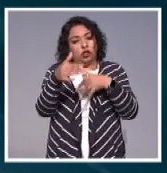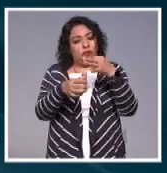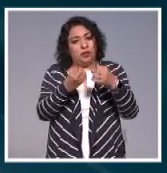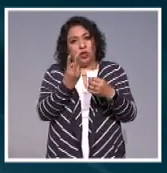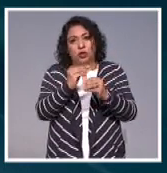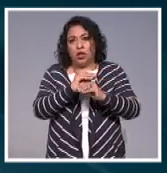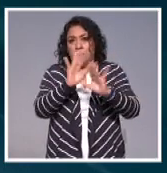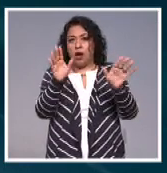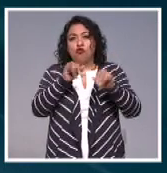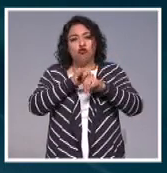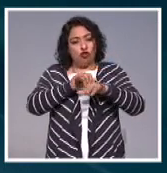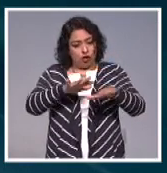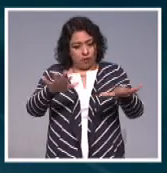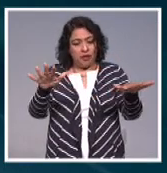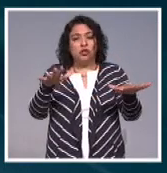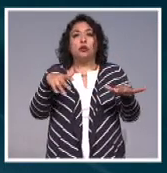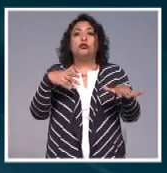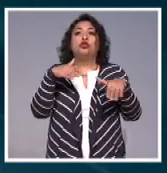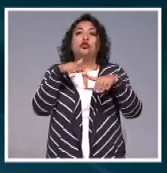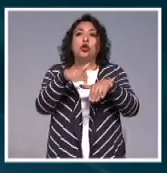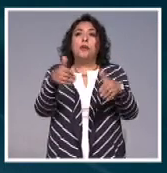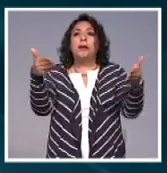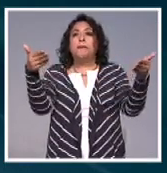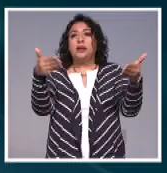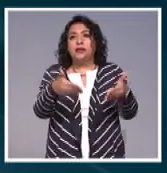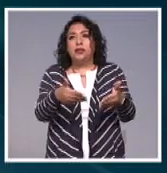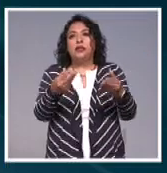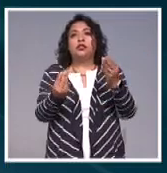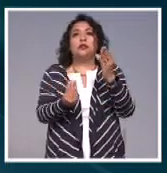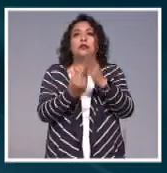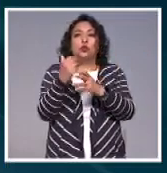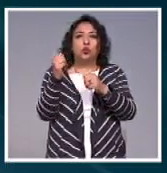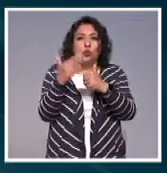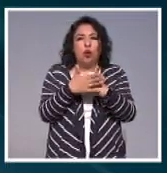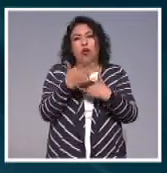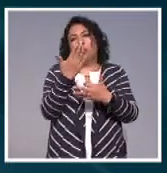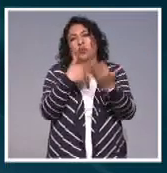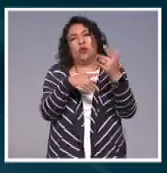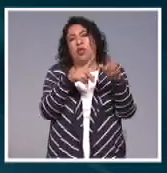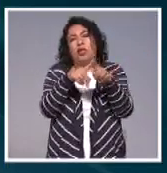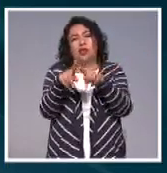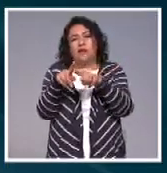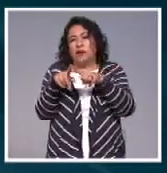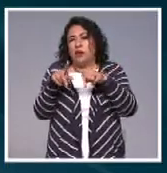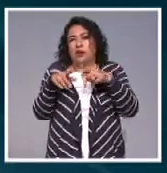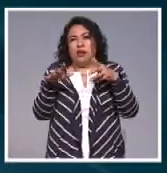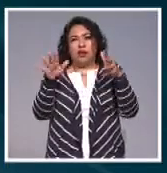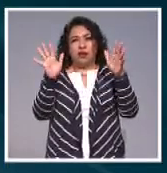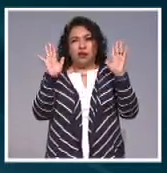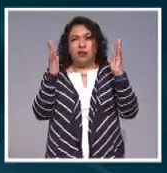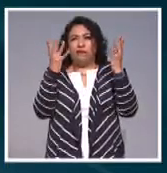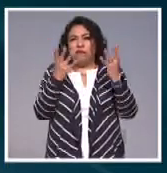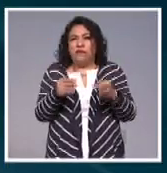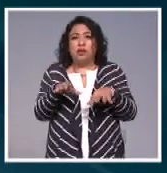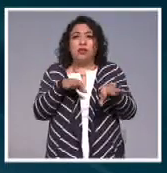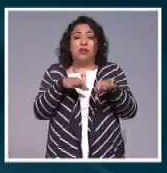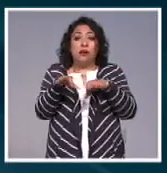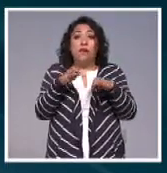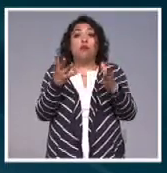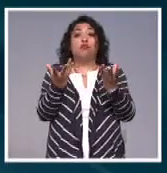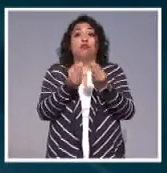Noticias 22 estaremos dando cuenta de las presentaciones, los estrenos y toda esta pues gran cantidad de trabajo